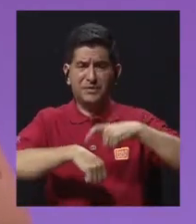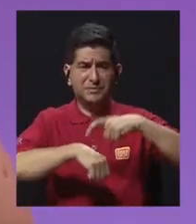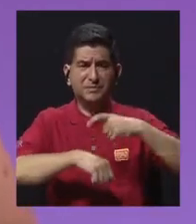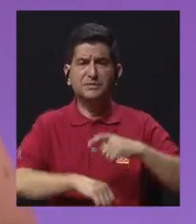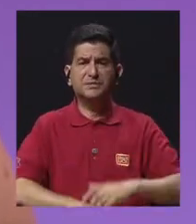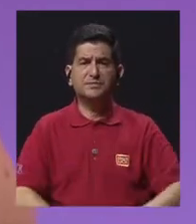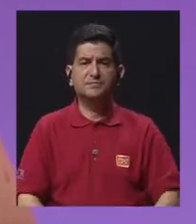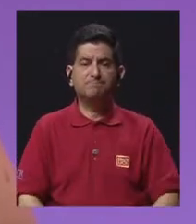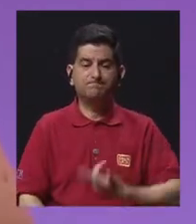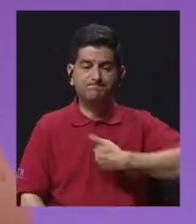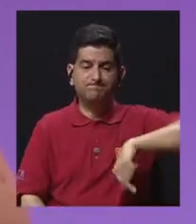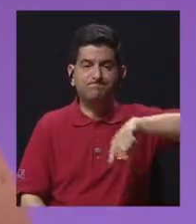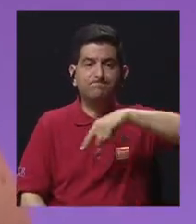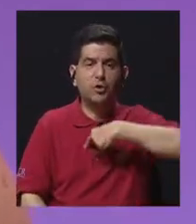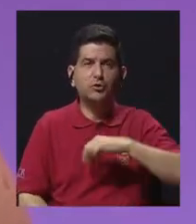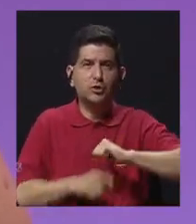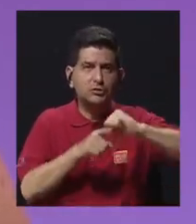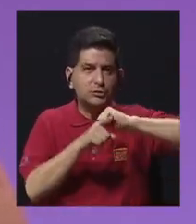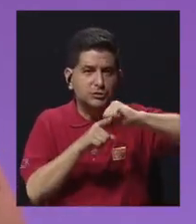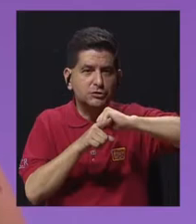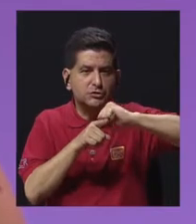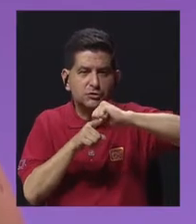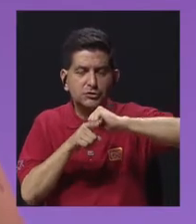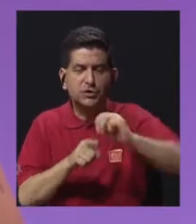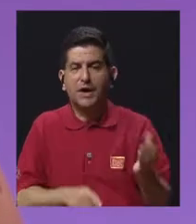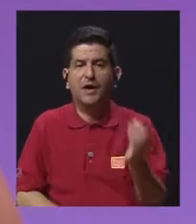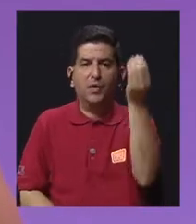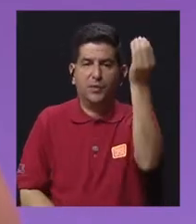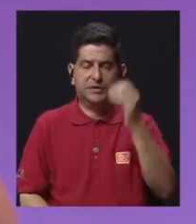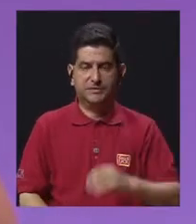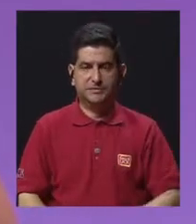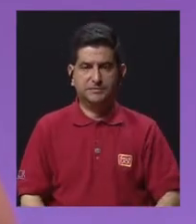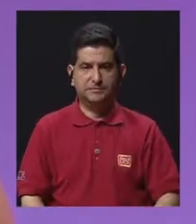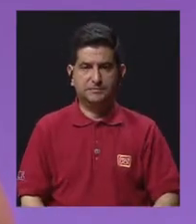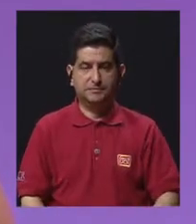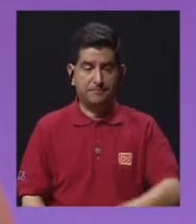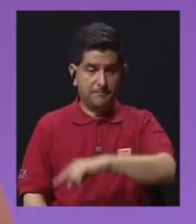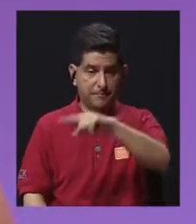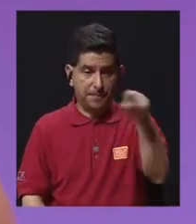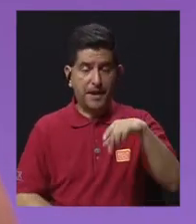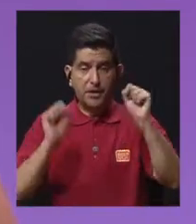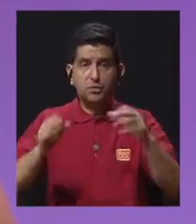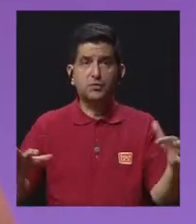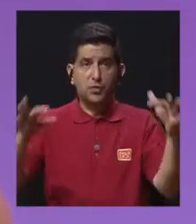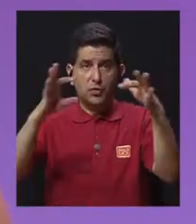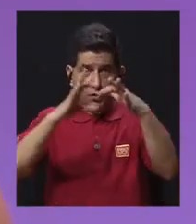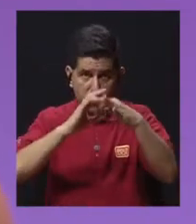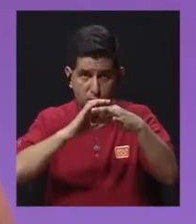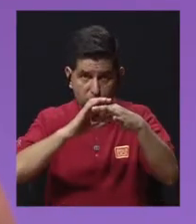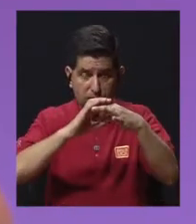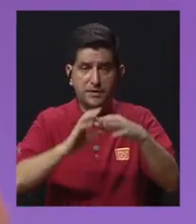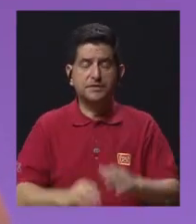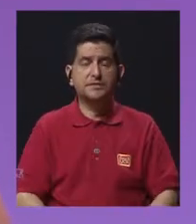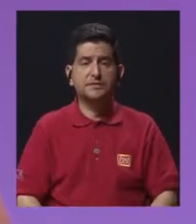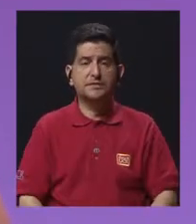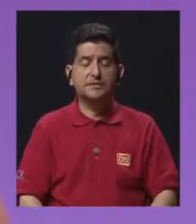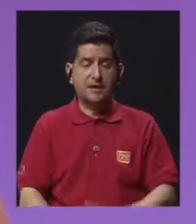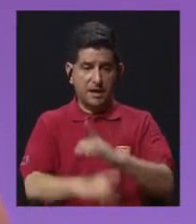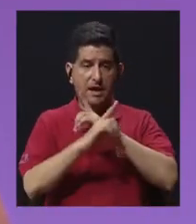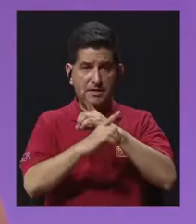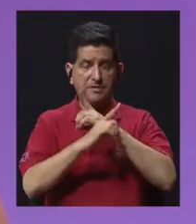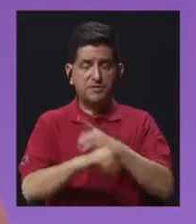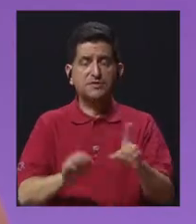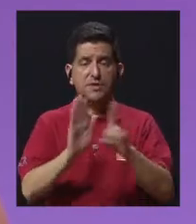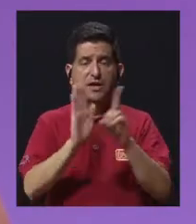estamos capacitando a estos jóvenes para que ellos se unan a la Defensoría de